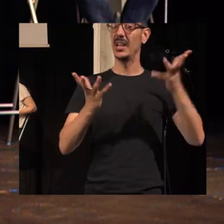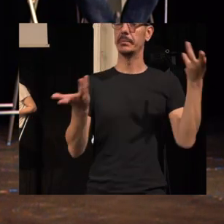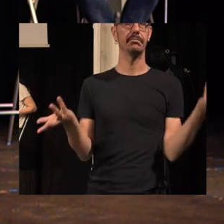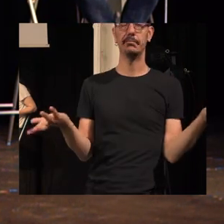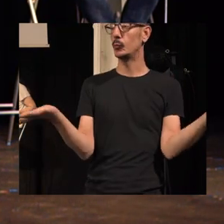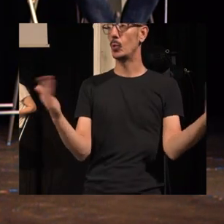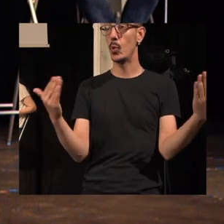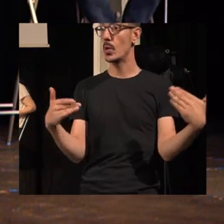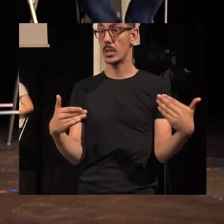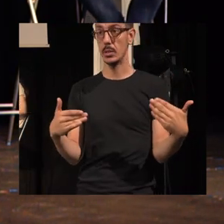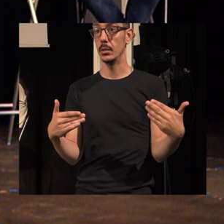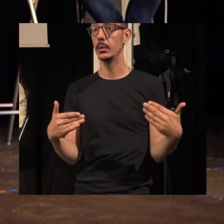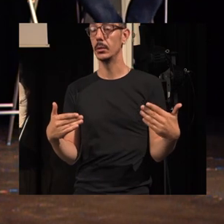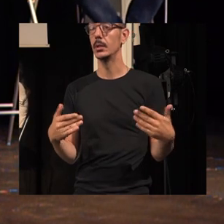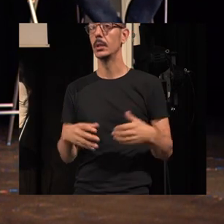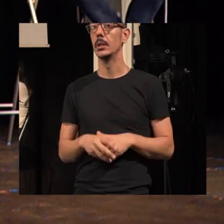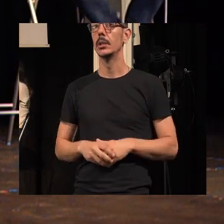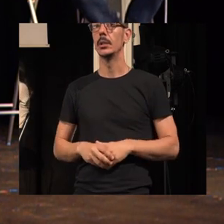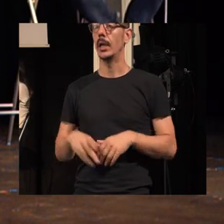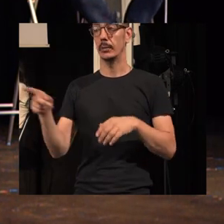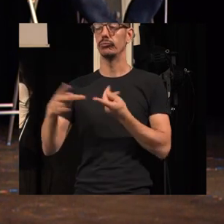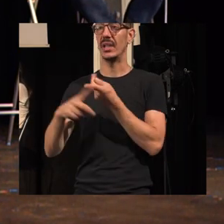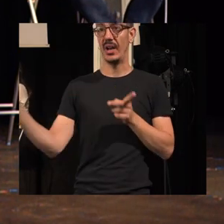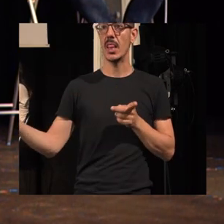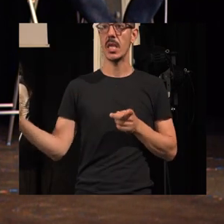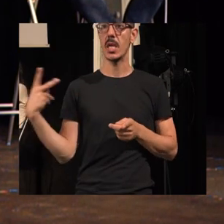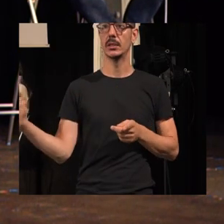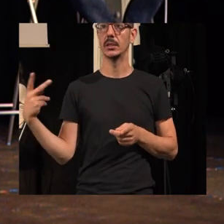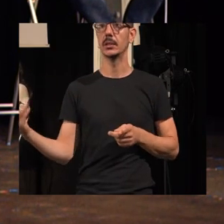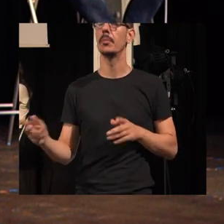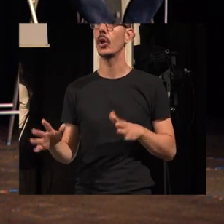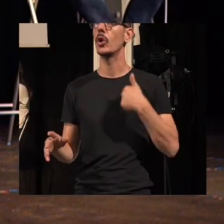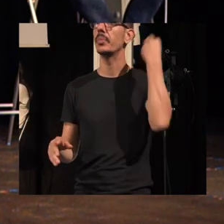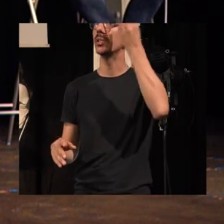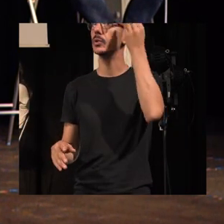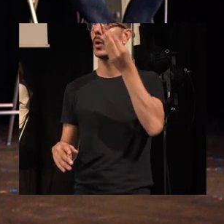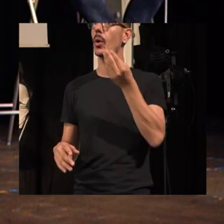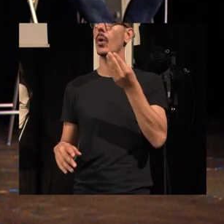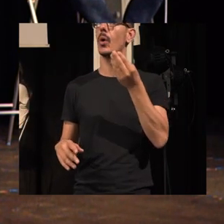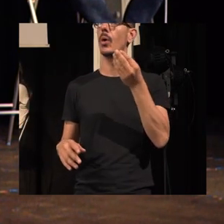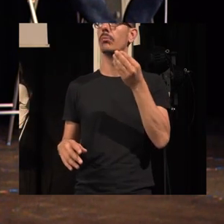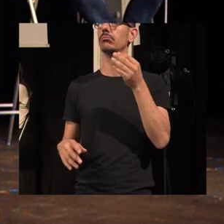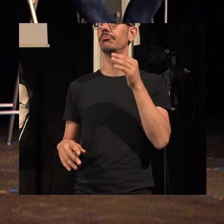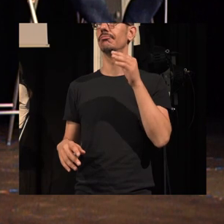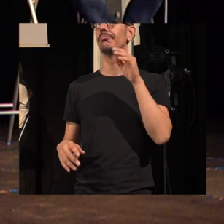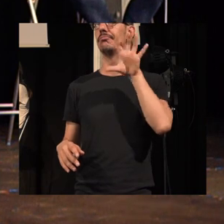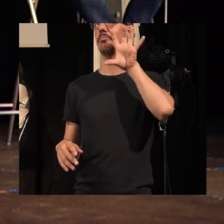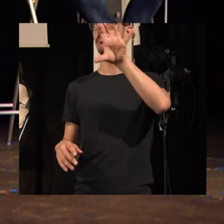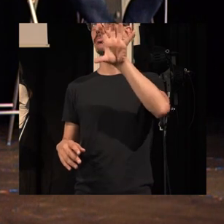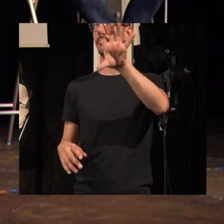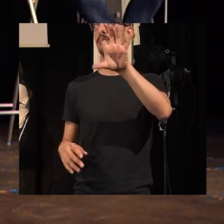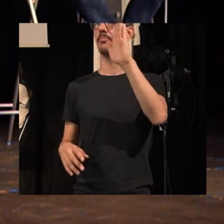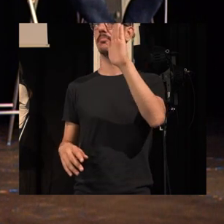y aquí no la hemos tenido, pero que yo creo que es momento de que, por lo menos en la península y dentro del contexto